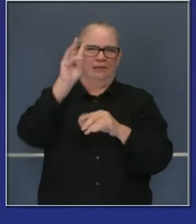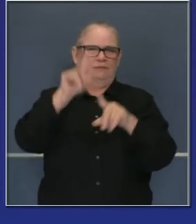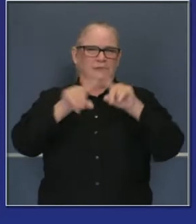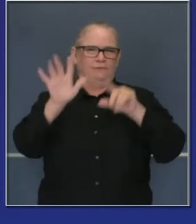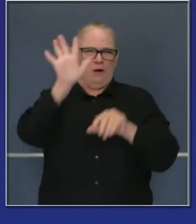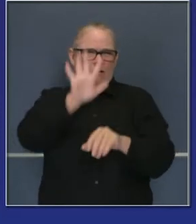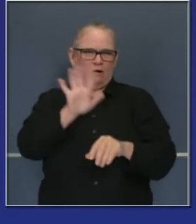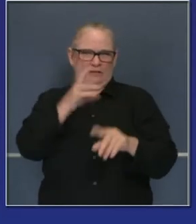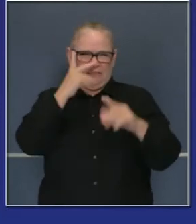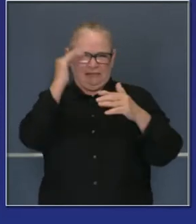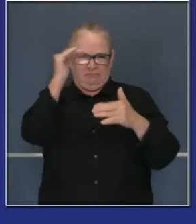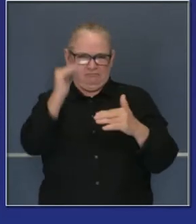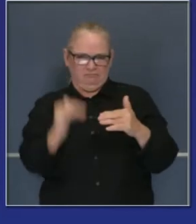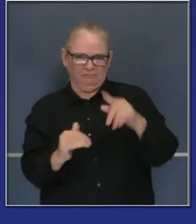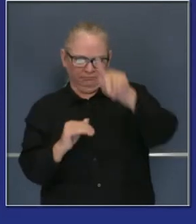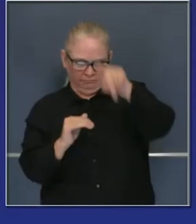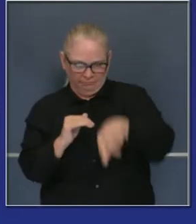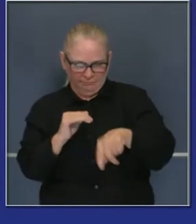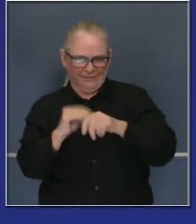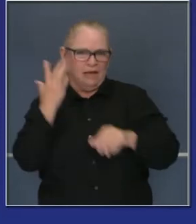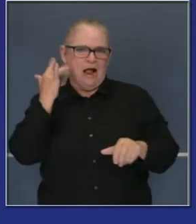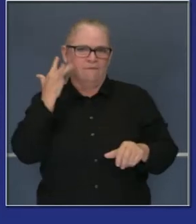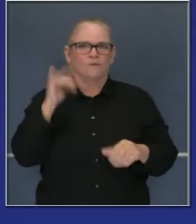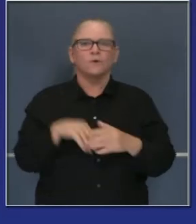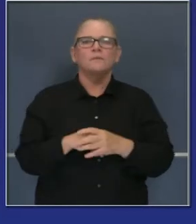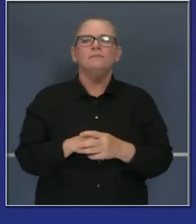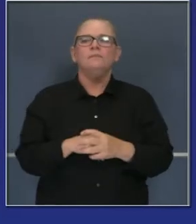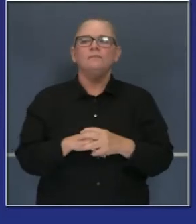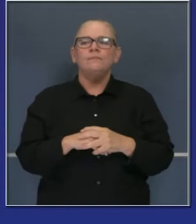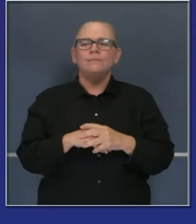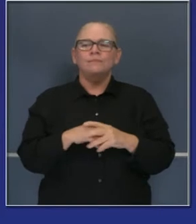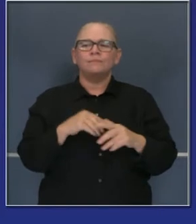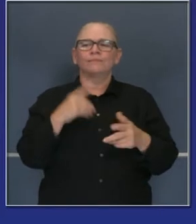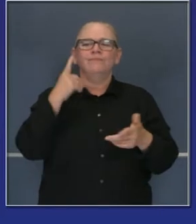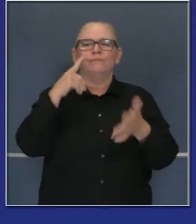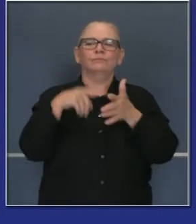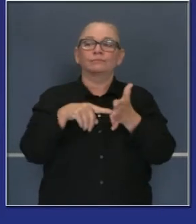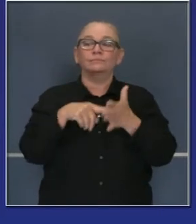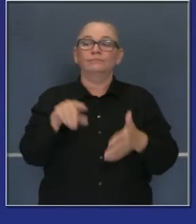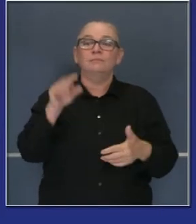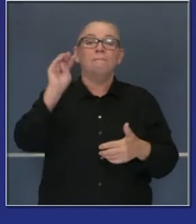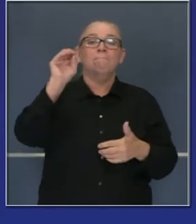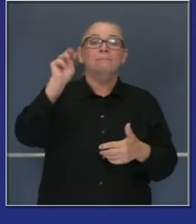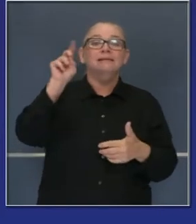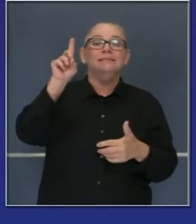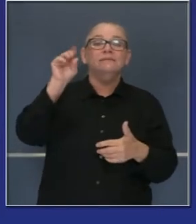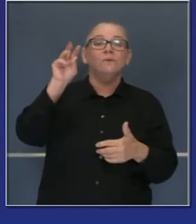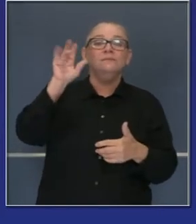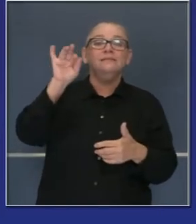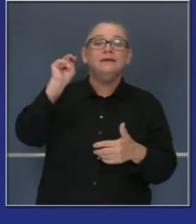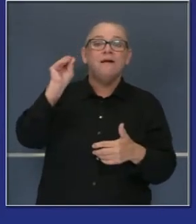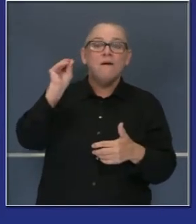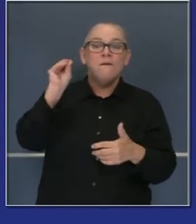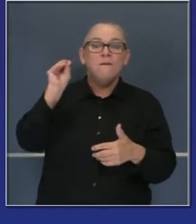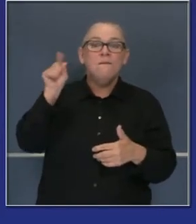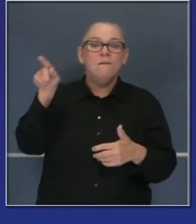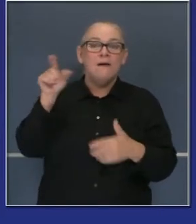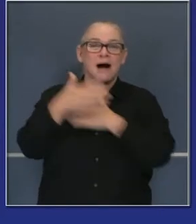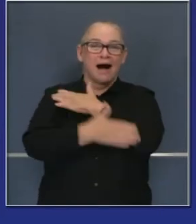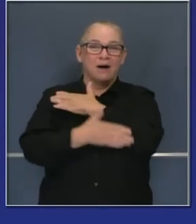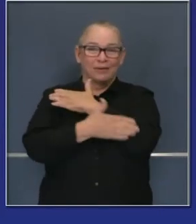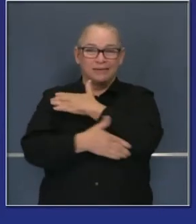por lo cual resaltó estas jurisdicciones es porque muchas son nuevas algunas como por ejemplo el condado de mendocino primera